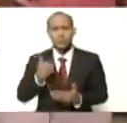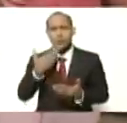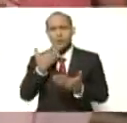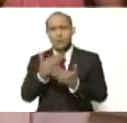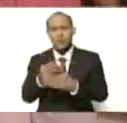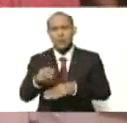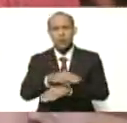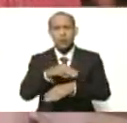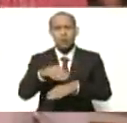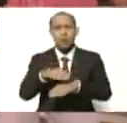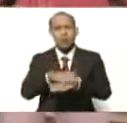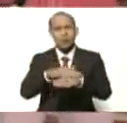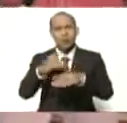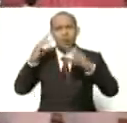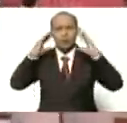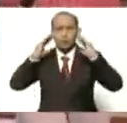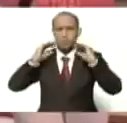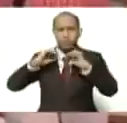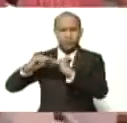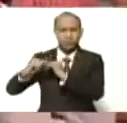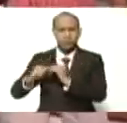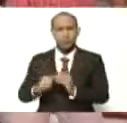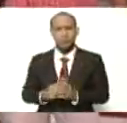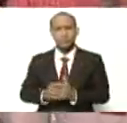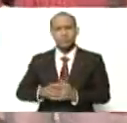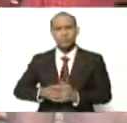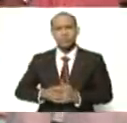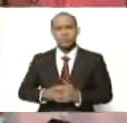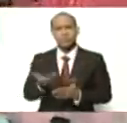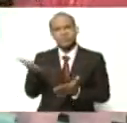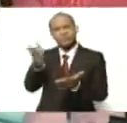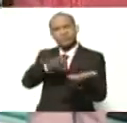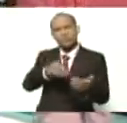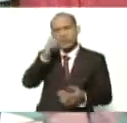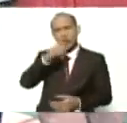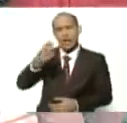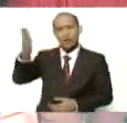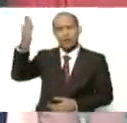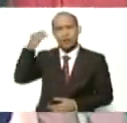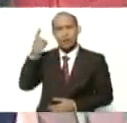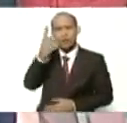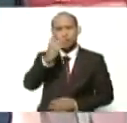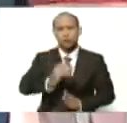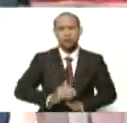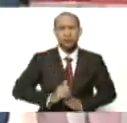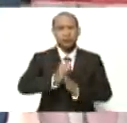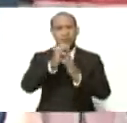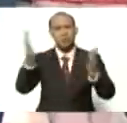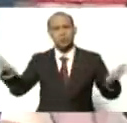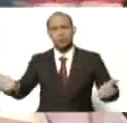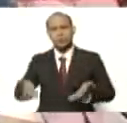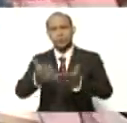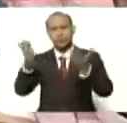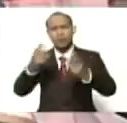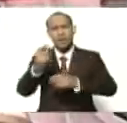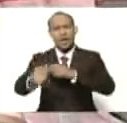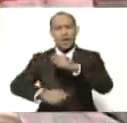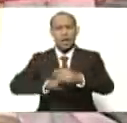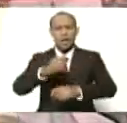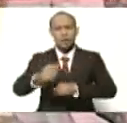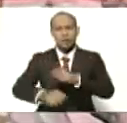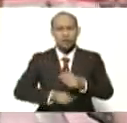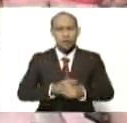para quitarme el tapaboca que falleció el año pasado que fue uno de los líderes que impulsó las asociaciones